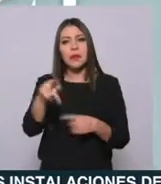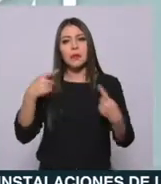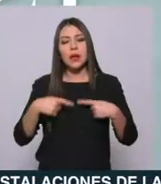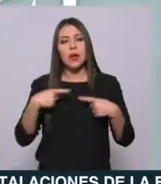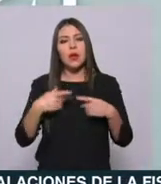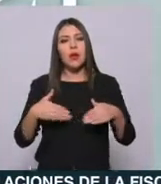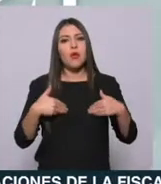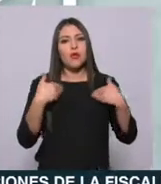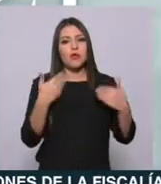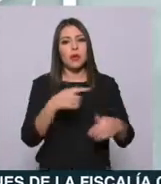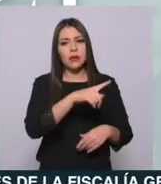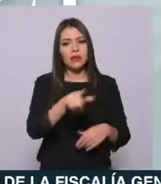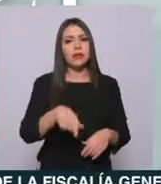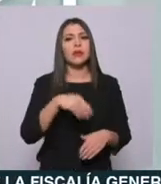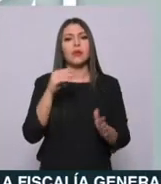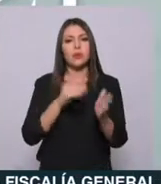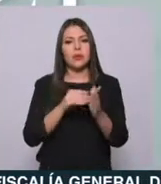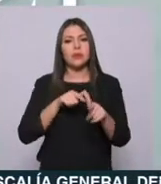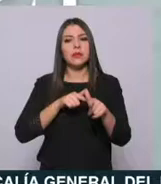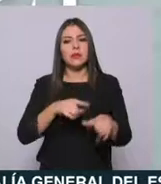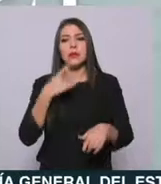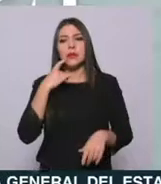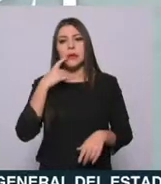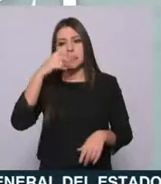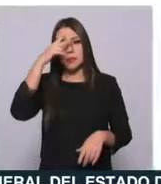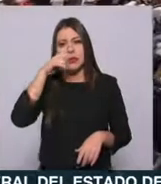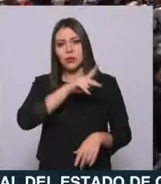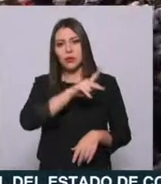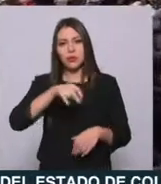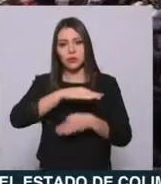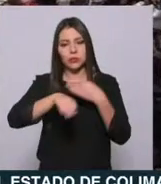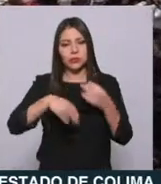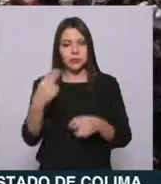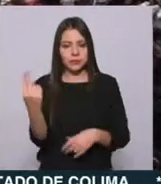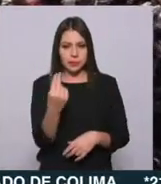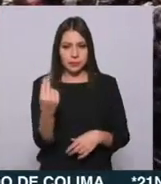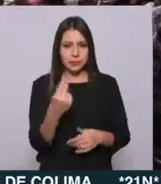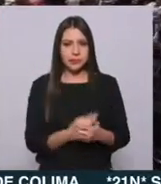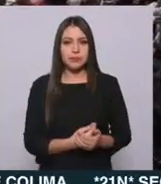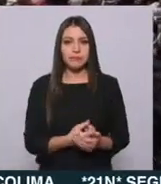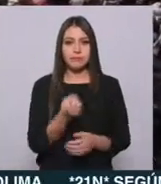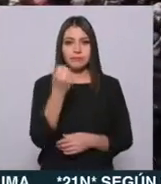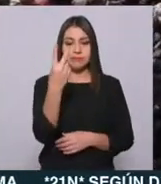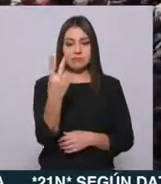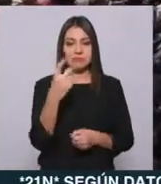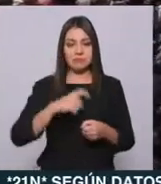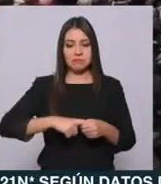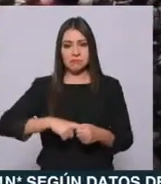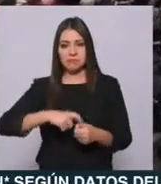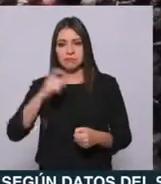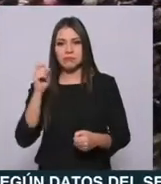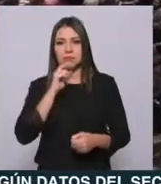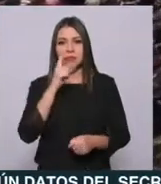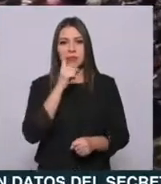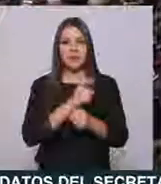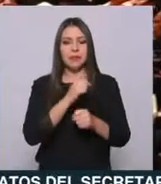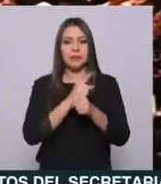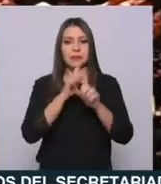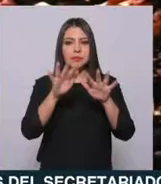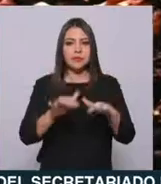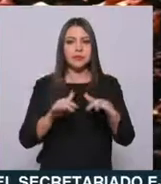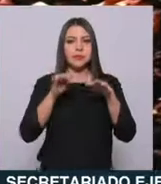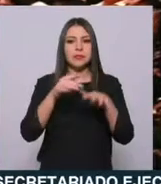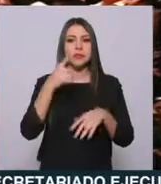seguirán luchando por el México que todos necesitamos. La salida de estos dos personajes se da en el marco de la primera Asamblea Nacional de la Iniciativa